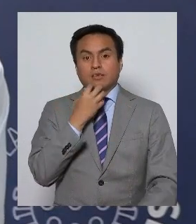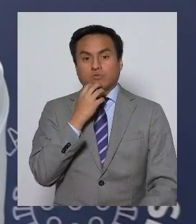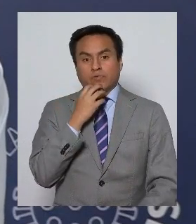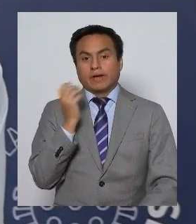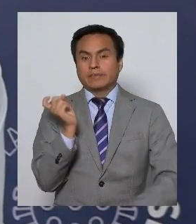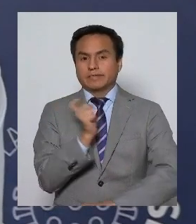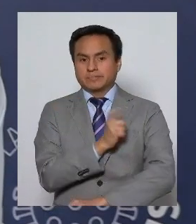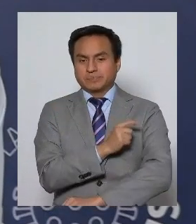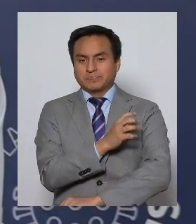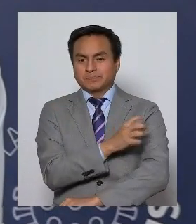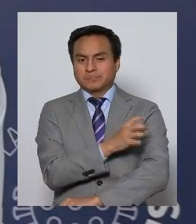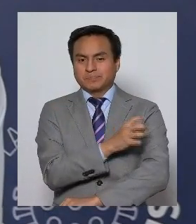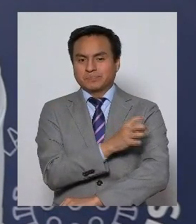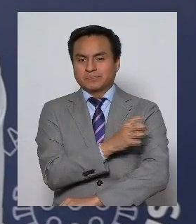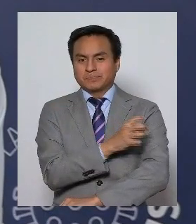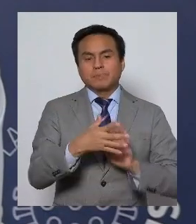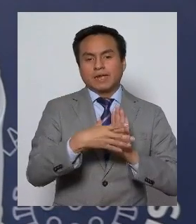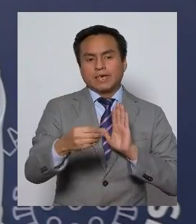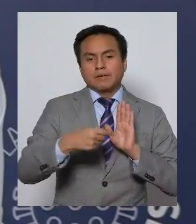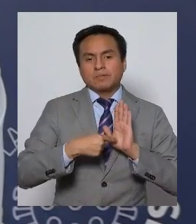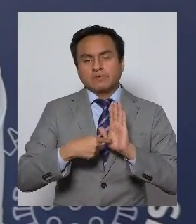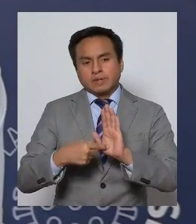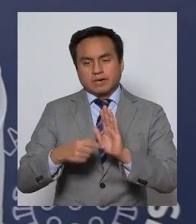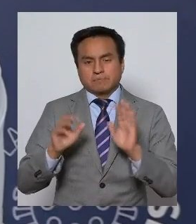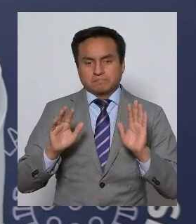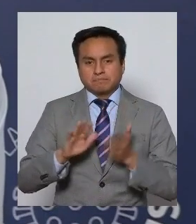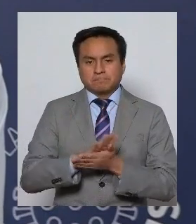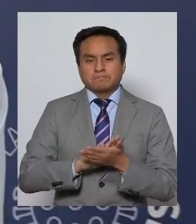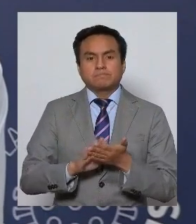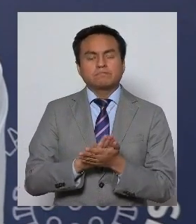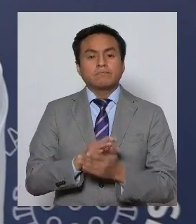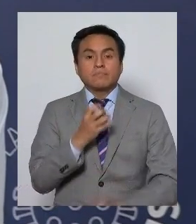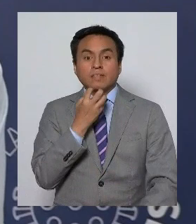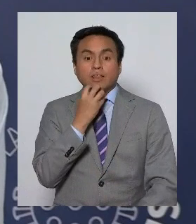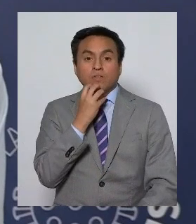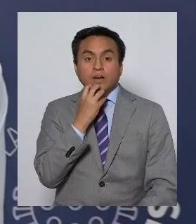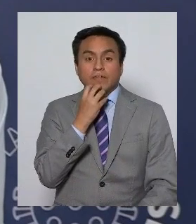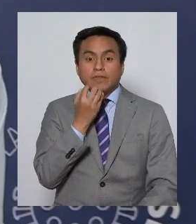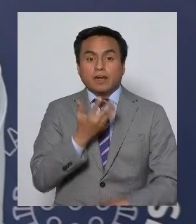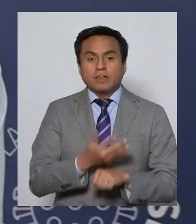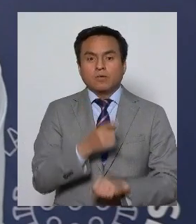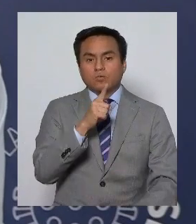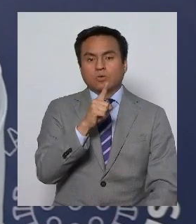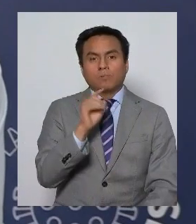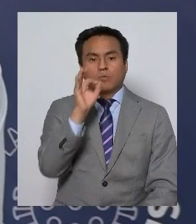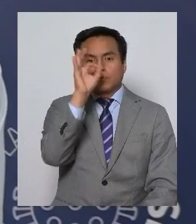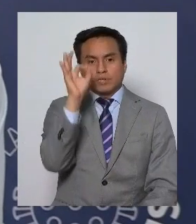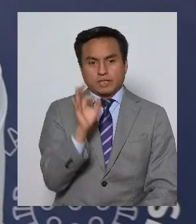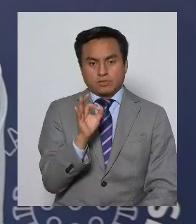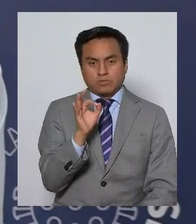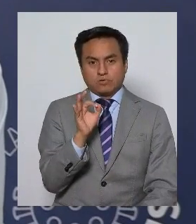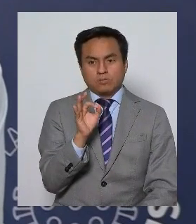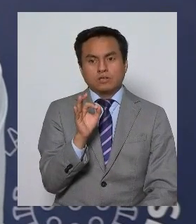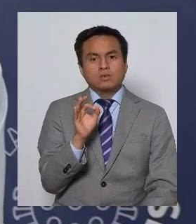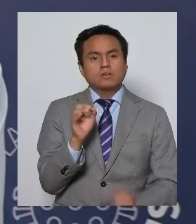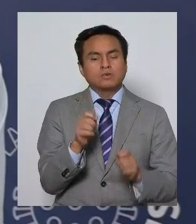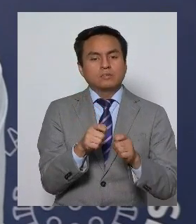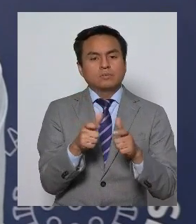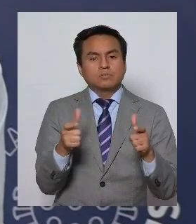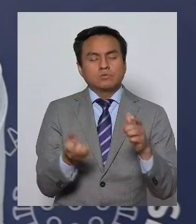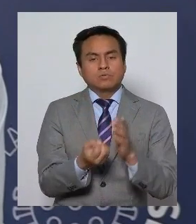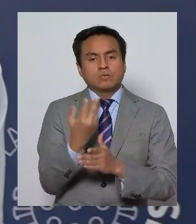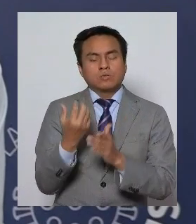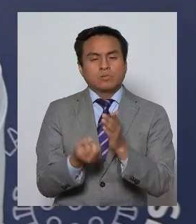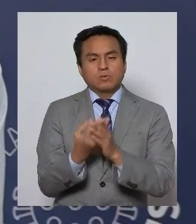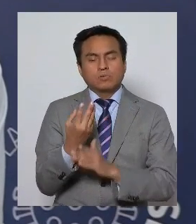Antofagasta para ejemplificar. En Antofagasta tenemos un 1% de crecimiento de casos nuevos